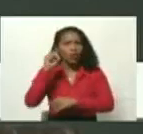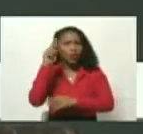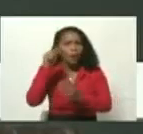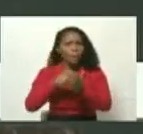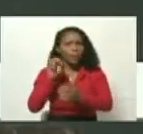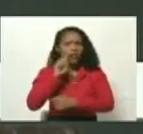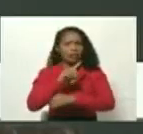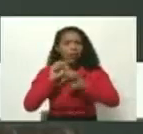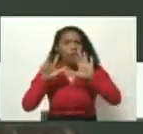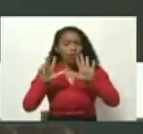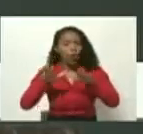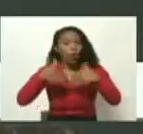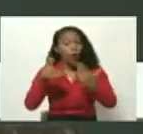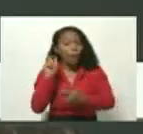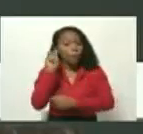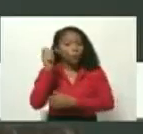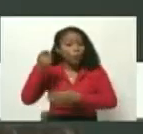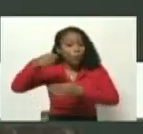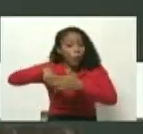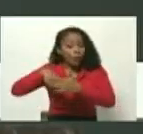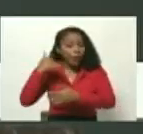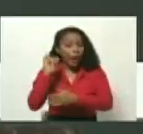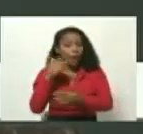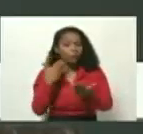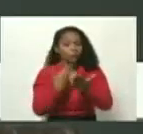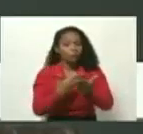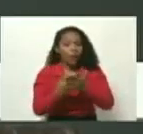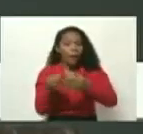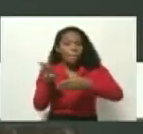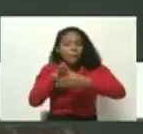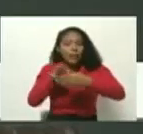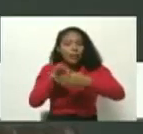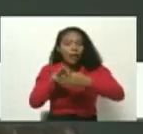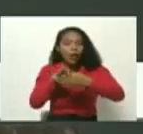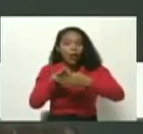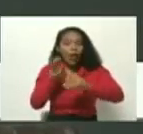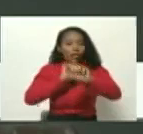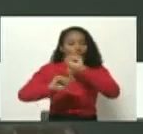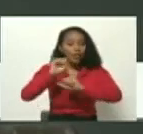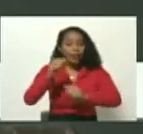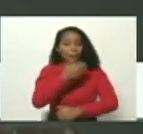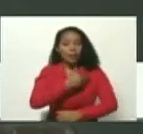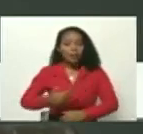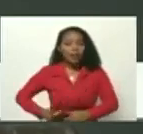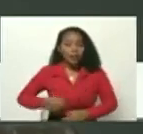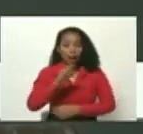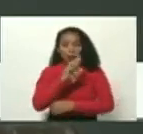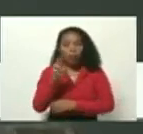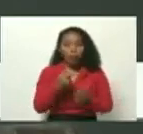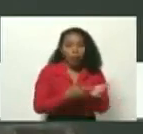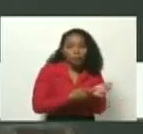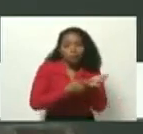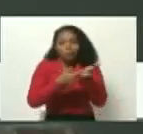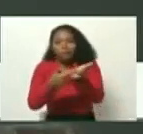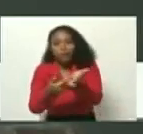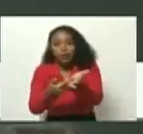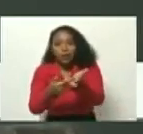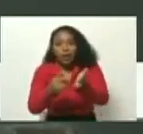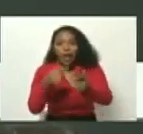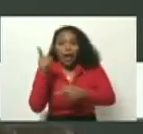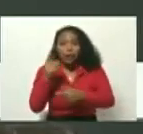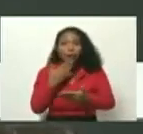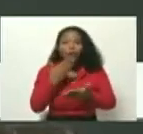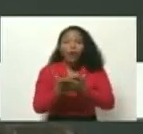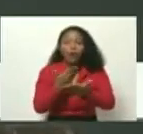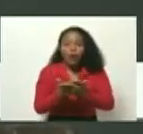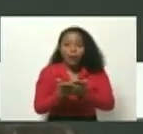el cual un punto de cuenta que presenta el Ministerio de la Defensa al Presidente de la República, en el cual se propone lo